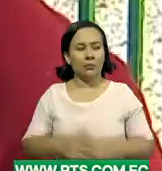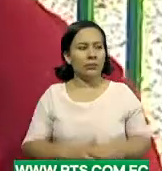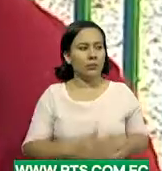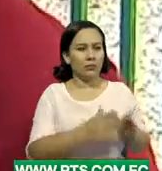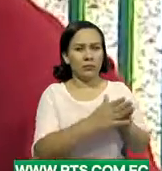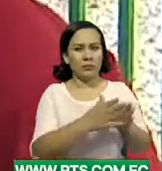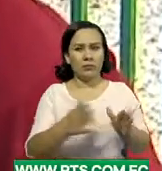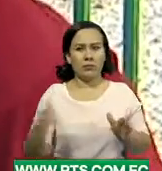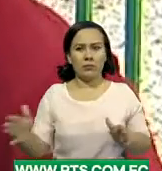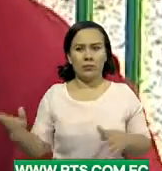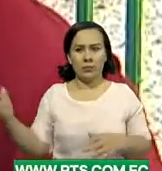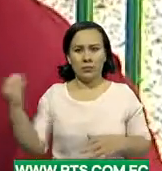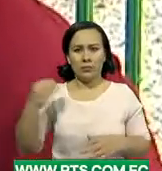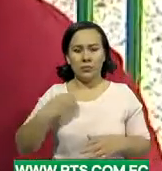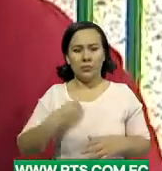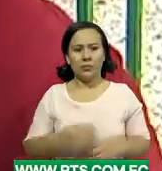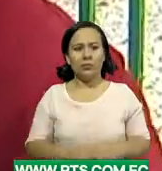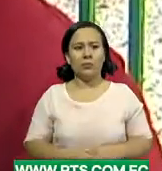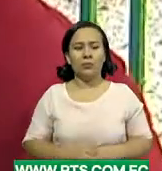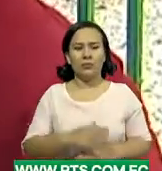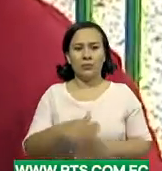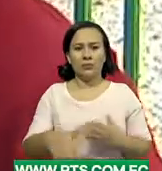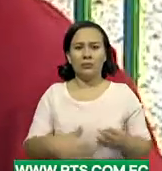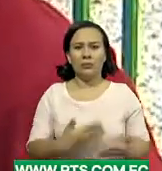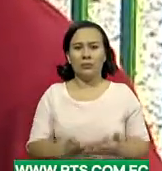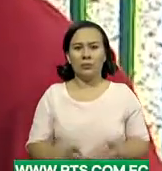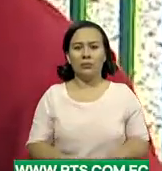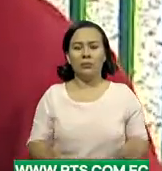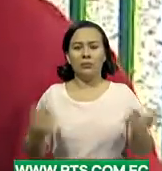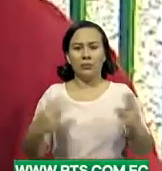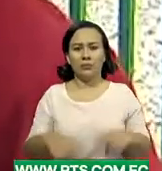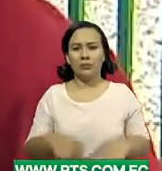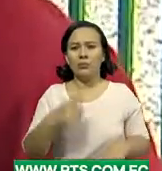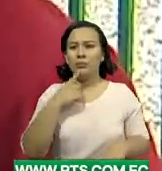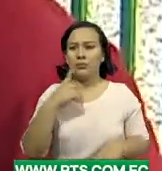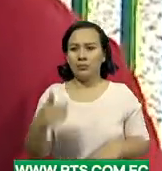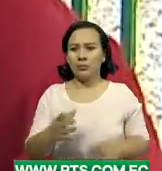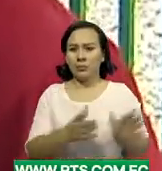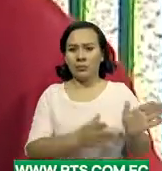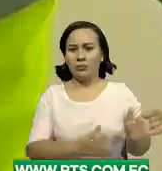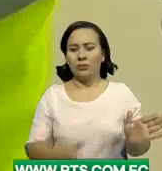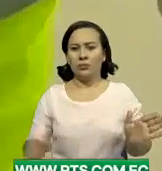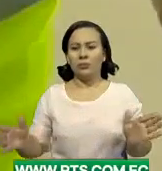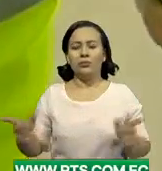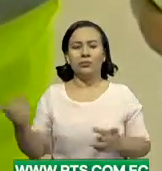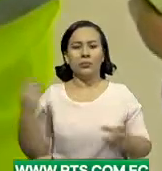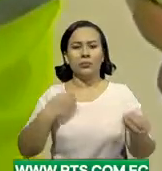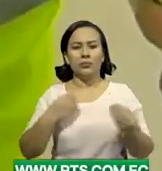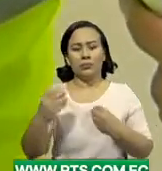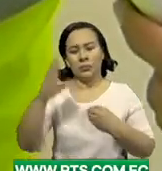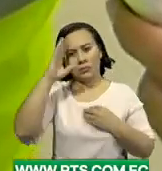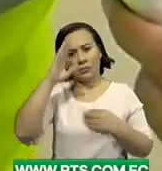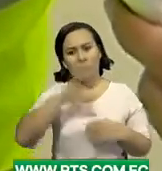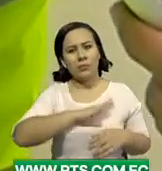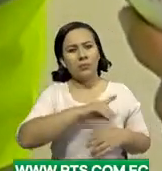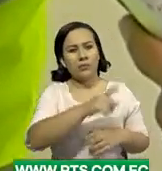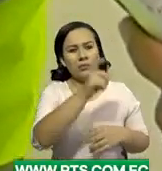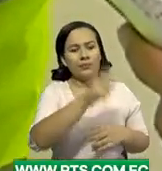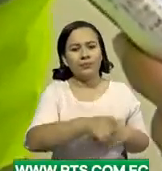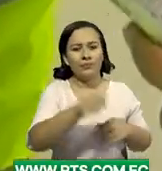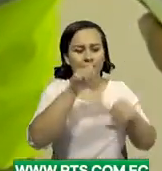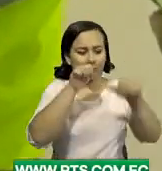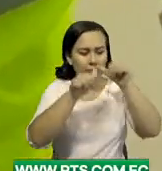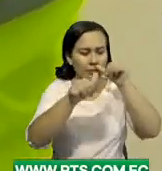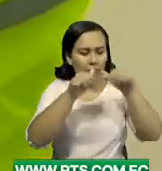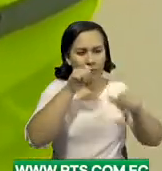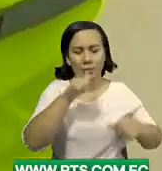plata o tenga negocios, porque en esa porquería que se ha metido por todo lado. Estos ciudadanos, por consumir dicha sustancia, por